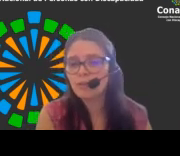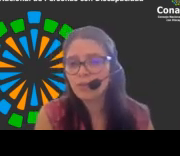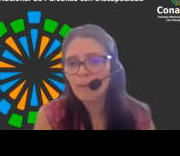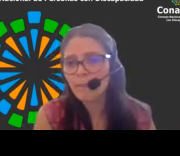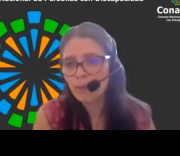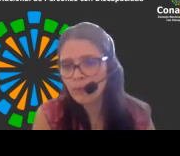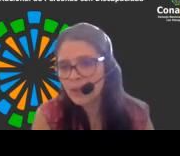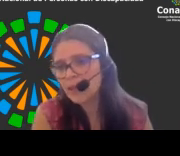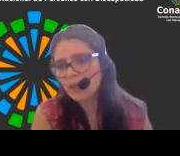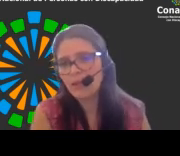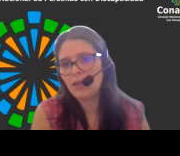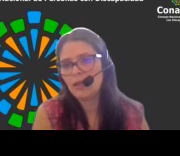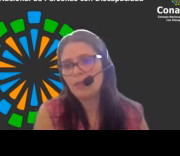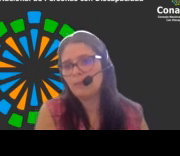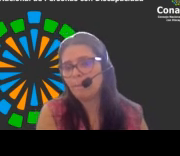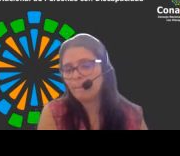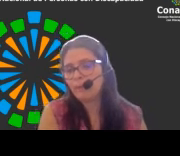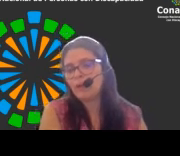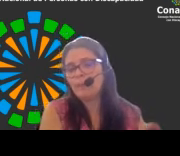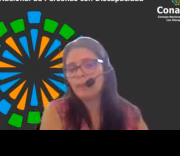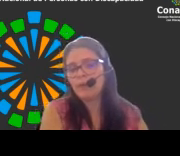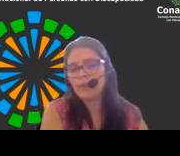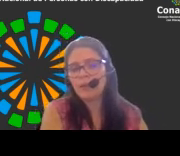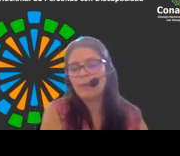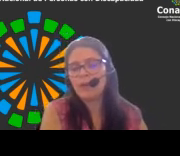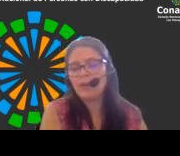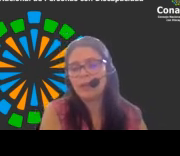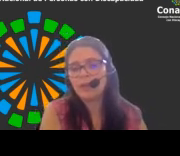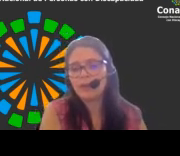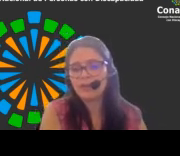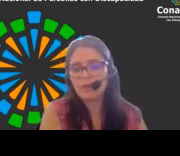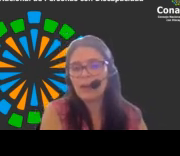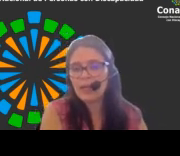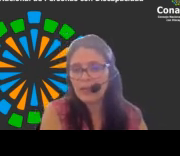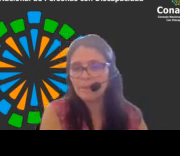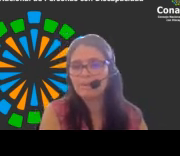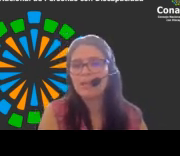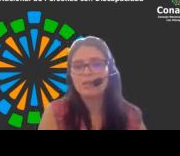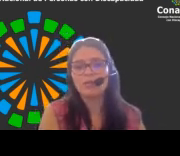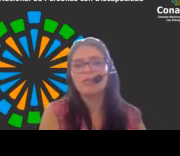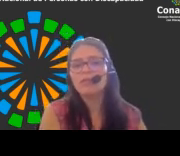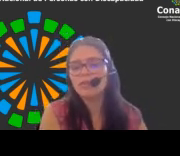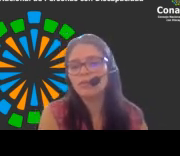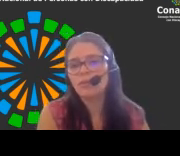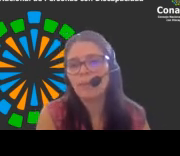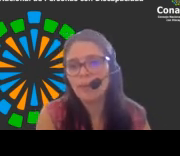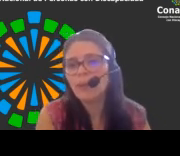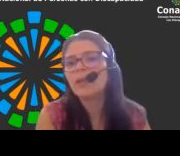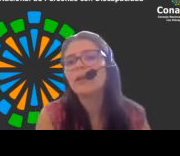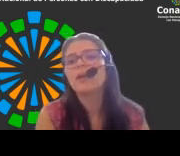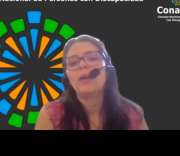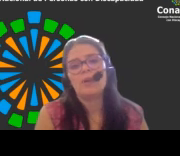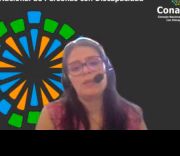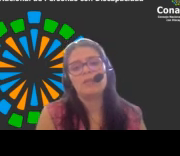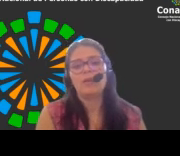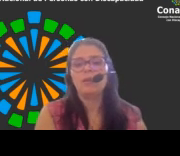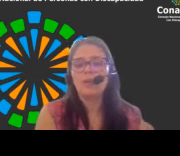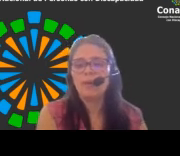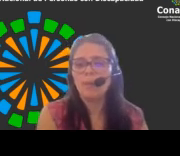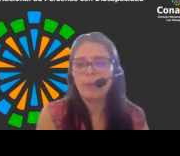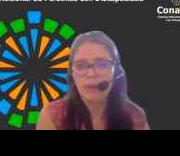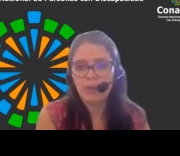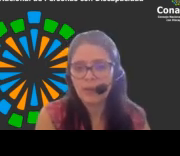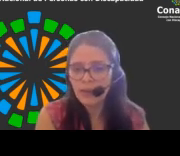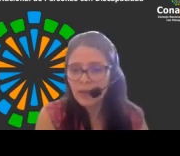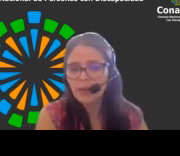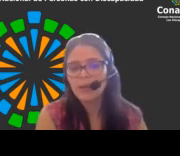son de una institución pública y por el tema de la reserva de ley si sos de una institución pública Ministerio